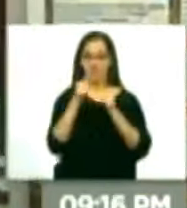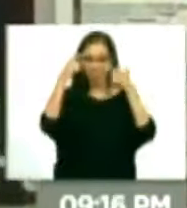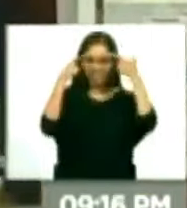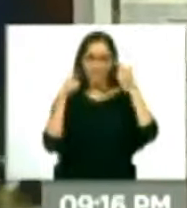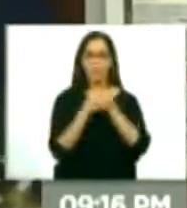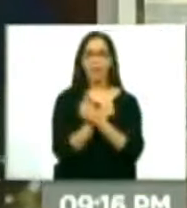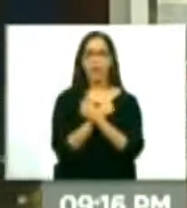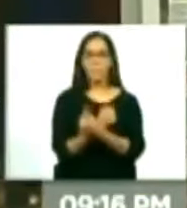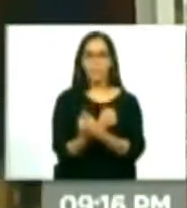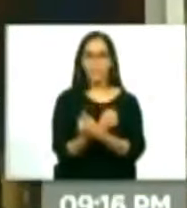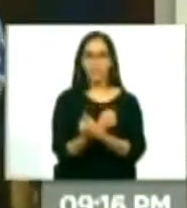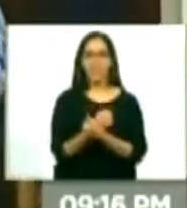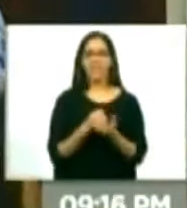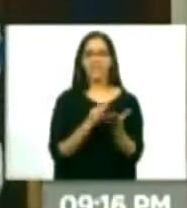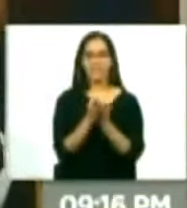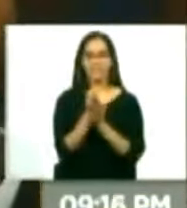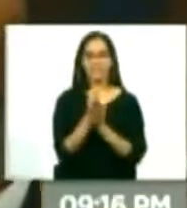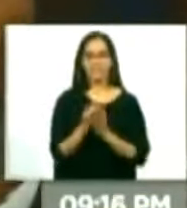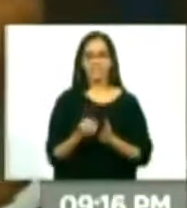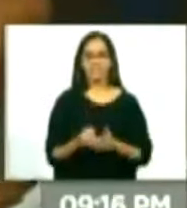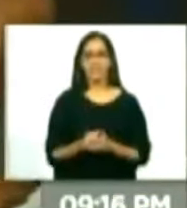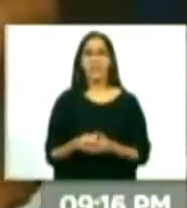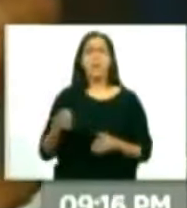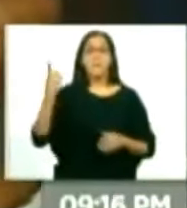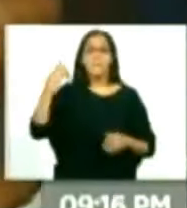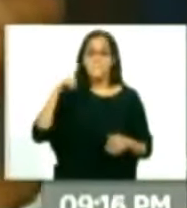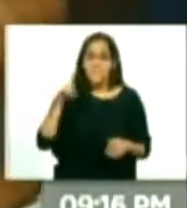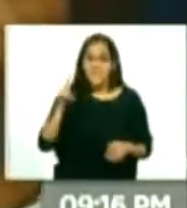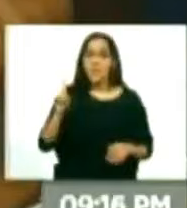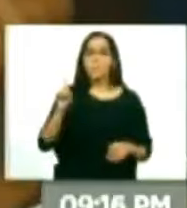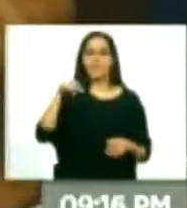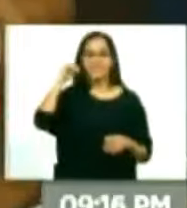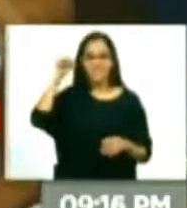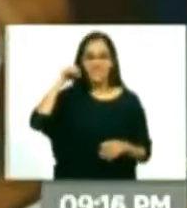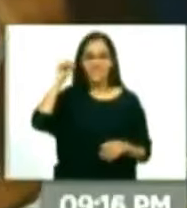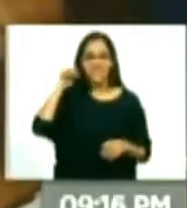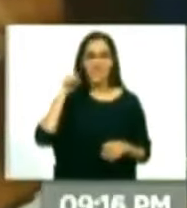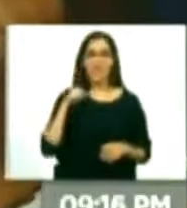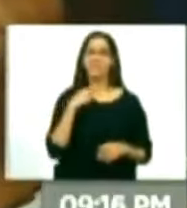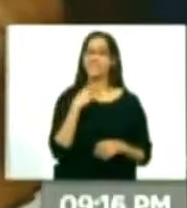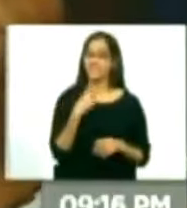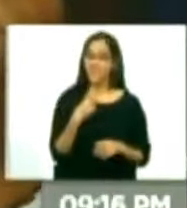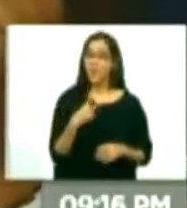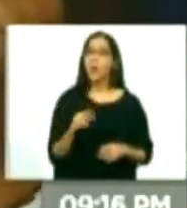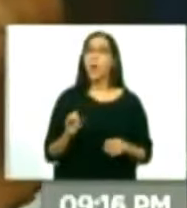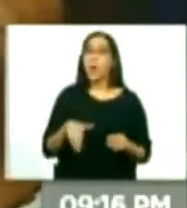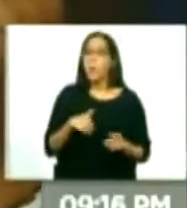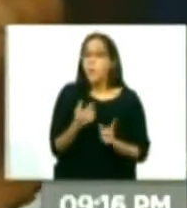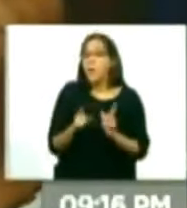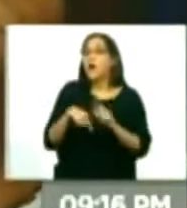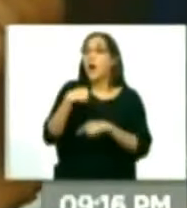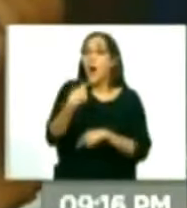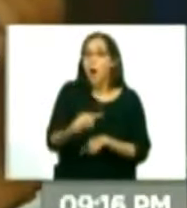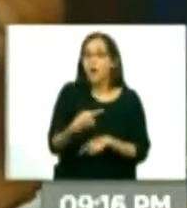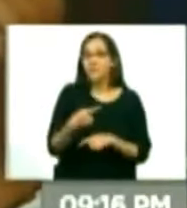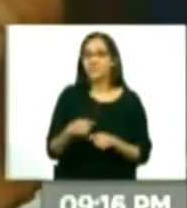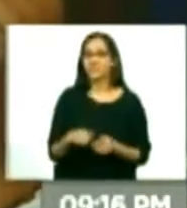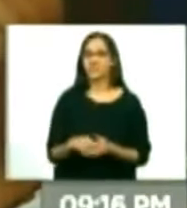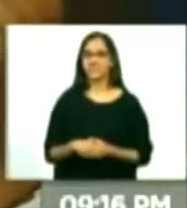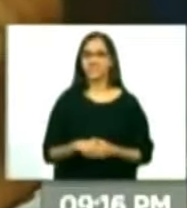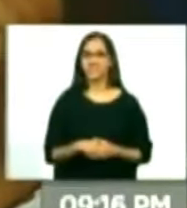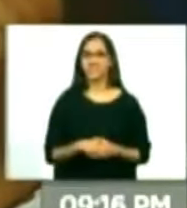por amor y lealtad. Menos mal que fue ese video, ese audio, yo. Pudo haber sido otro.